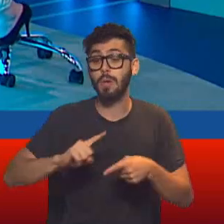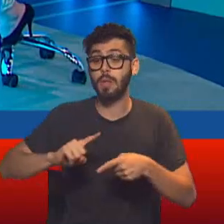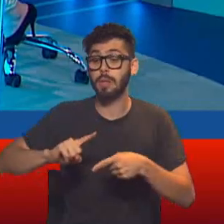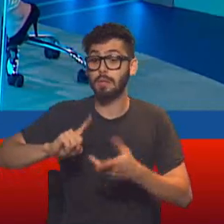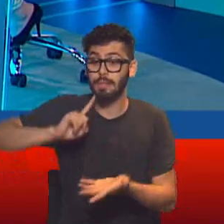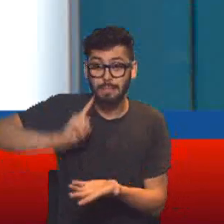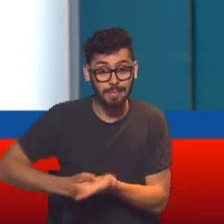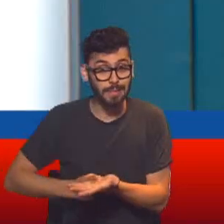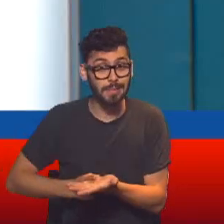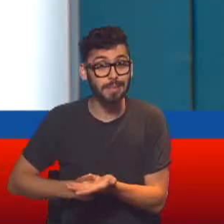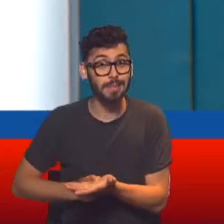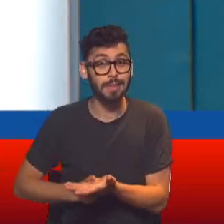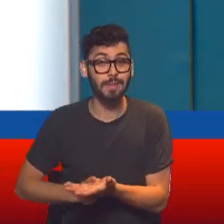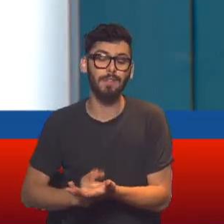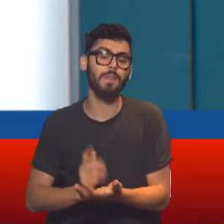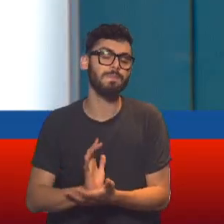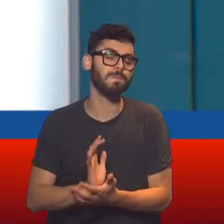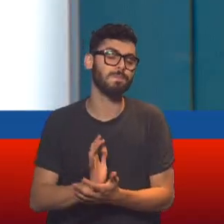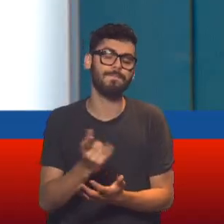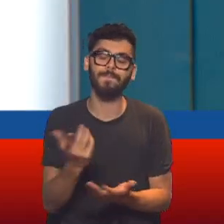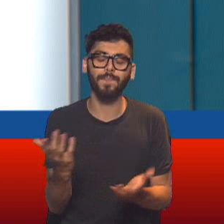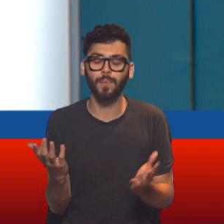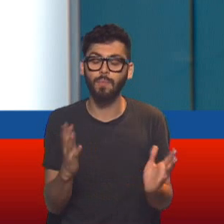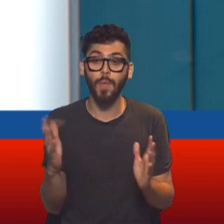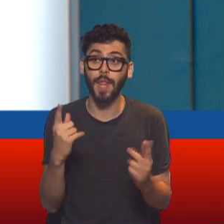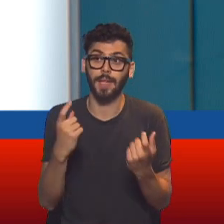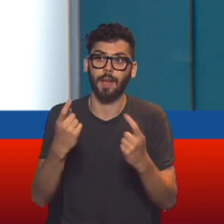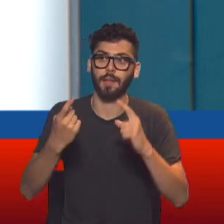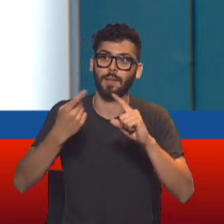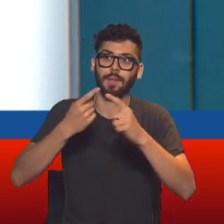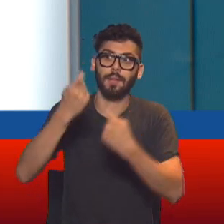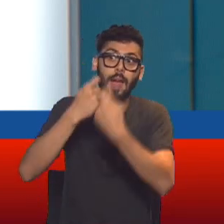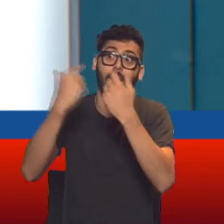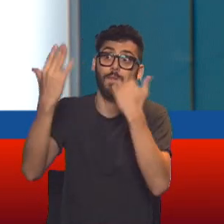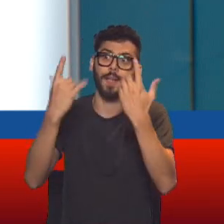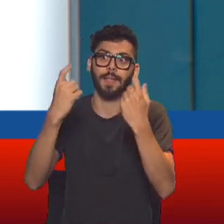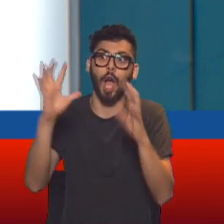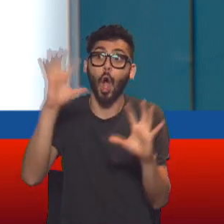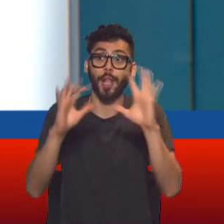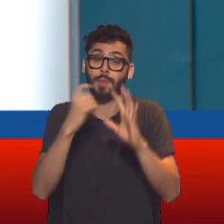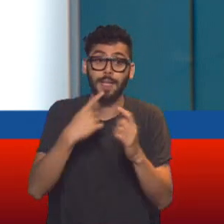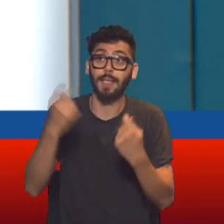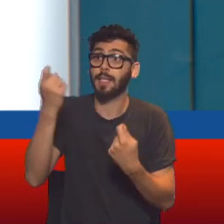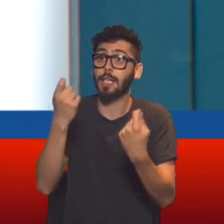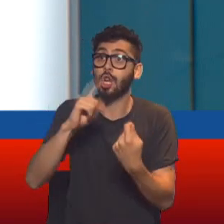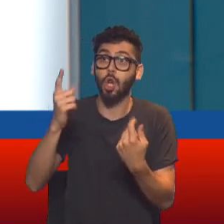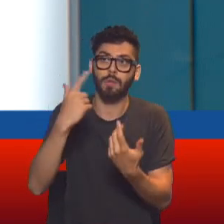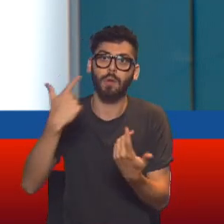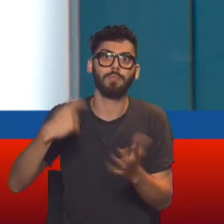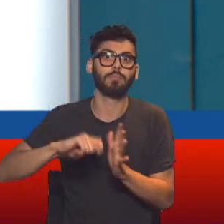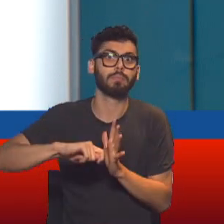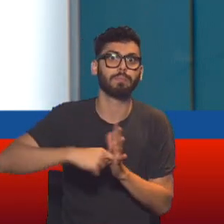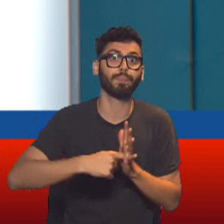que en algún momento esto, digamos, vos tenés que ordenar la macro, porque en algún momento si no te empiezan las presiones políticas y económicas